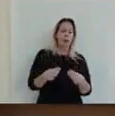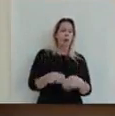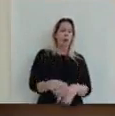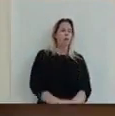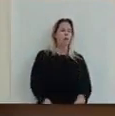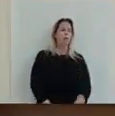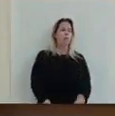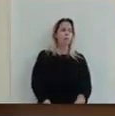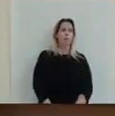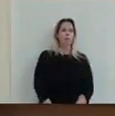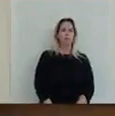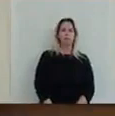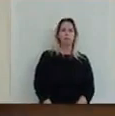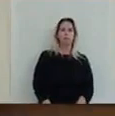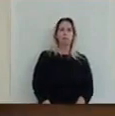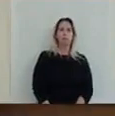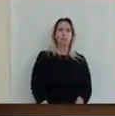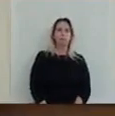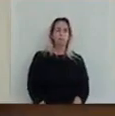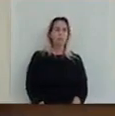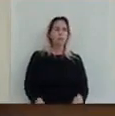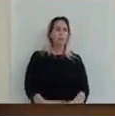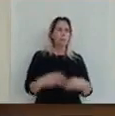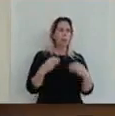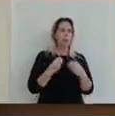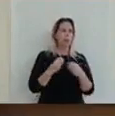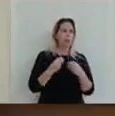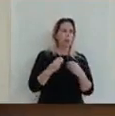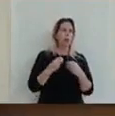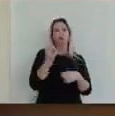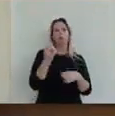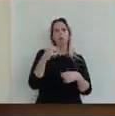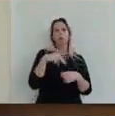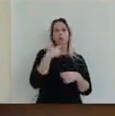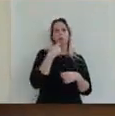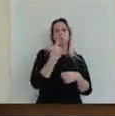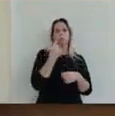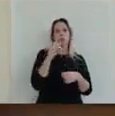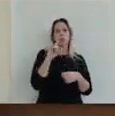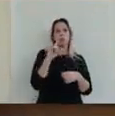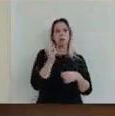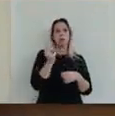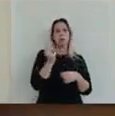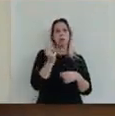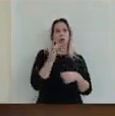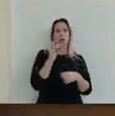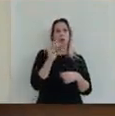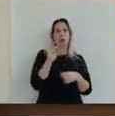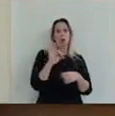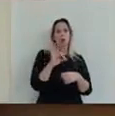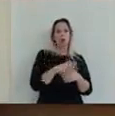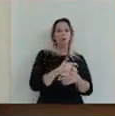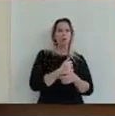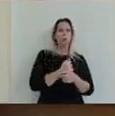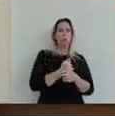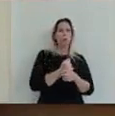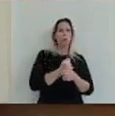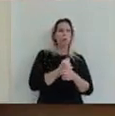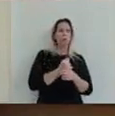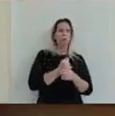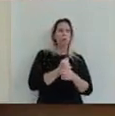crisis de Corrientes, cómo se debía trabajar, protocolos, porque ya había una pandemia dictaminada por la Organización Mundial de la Salud, a ver qué